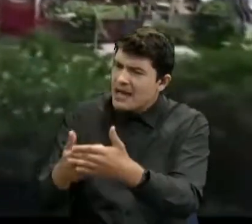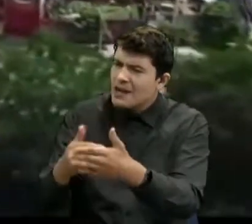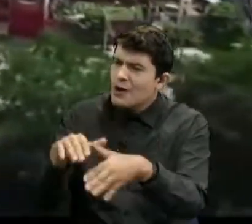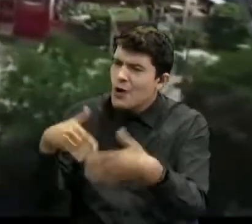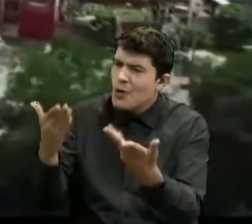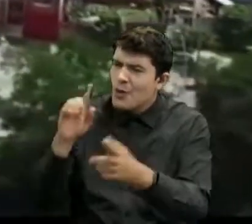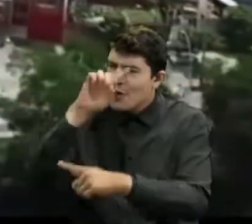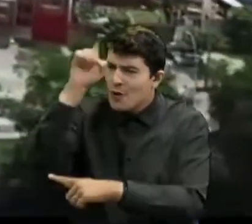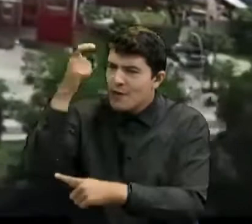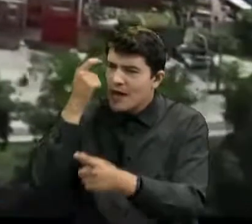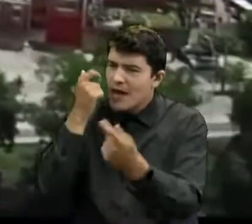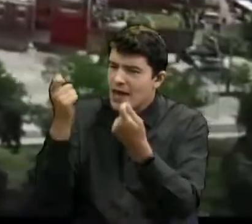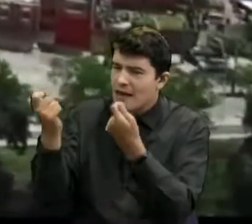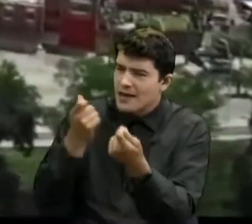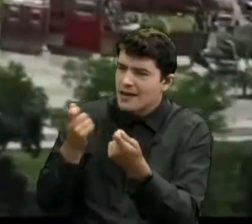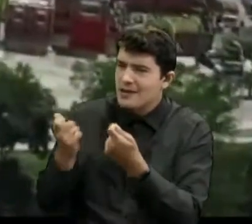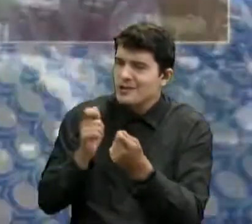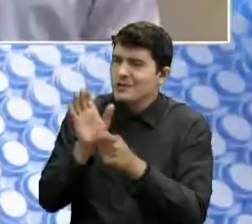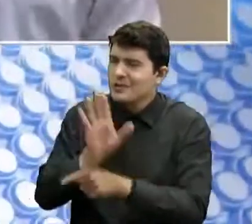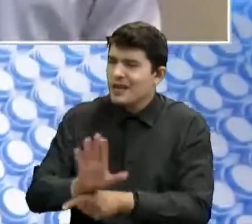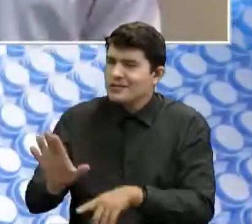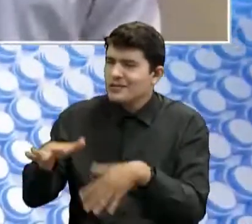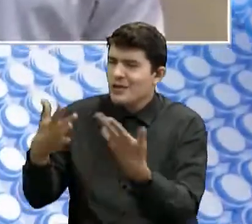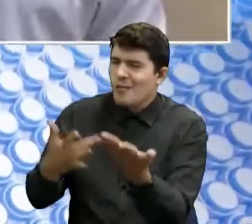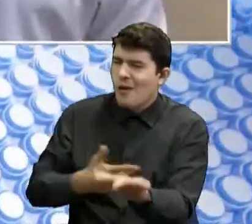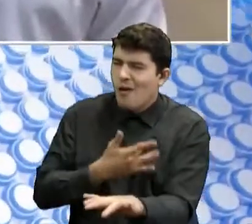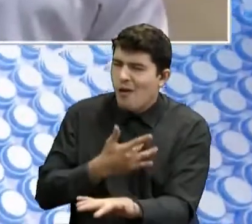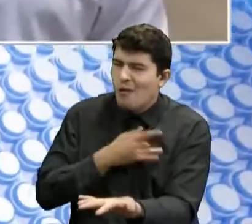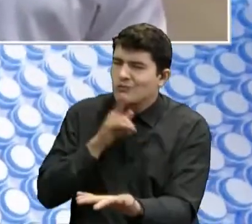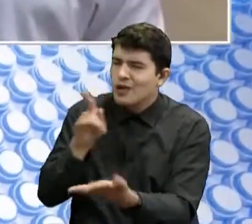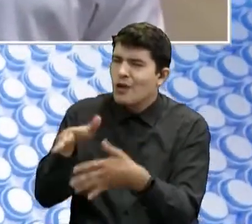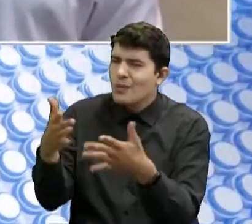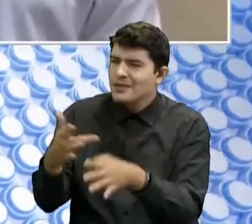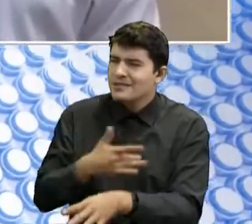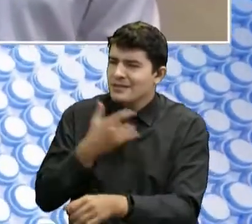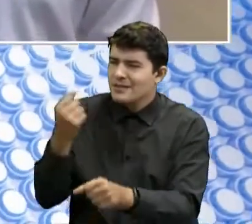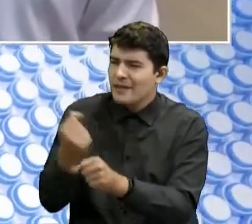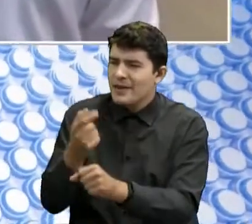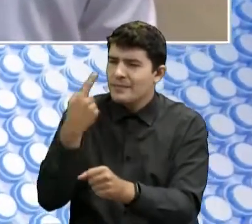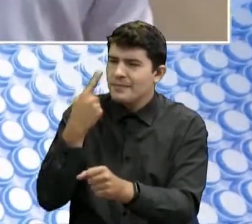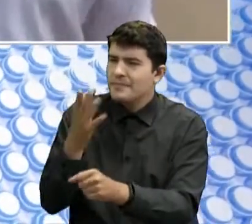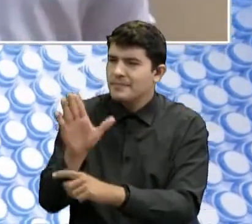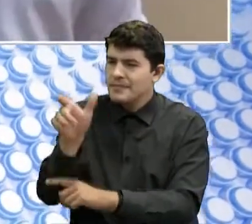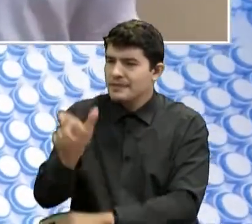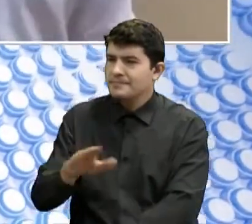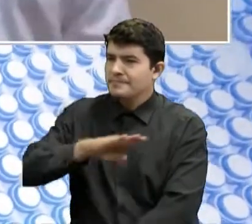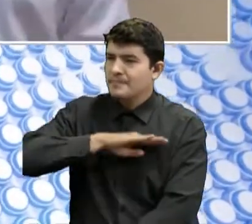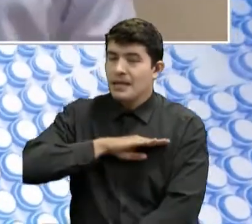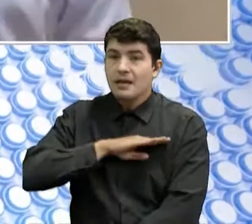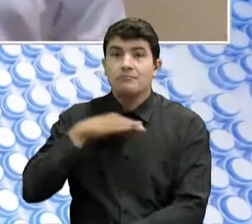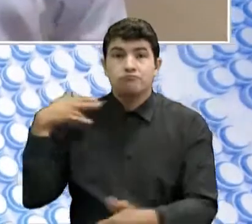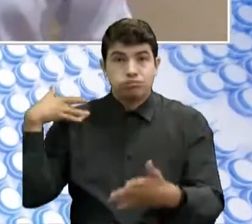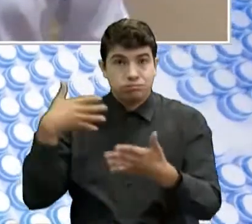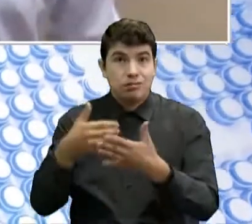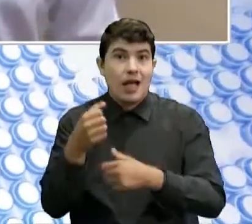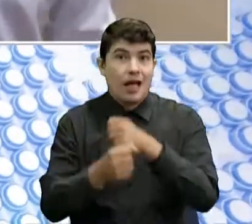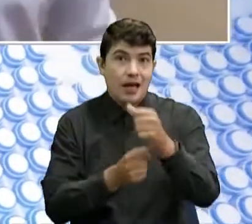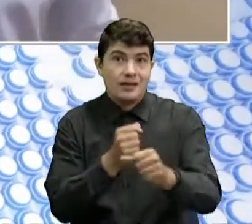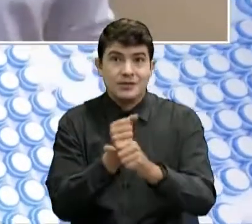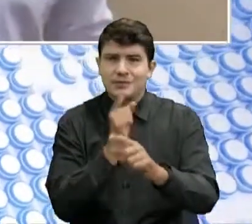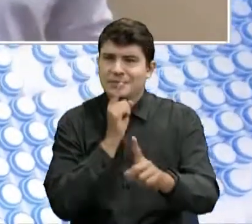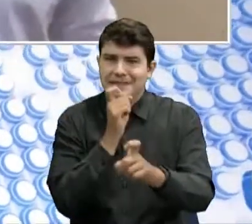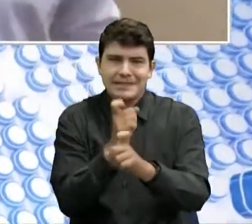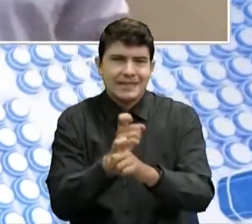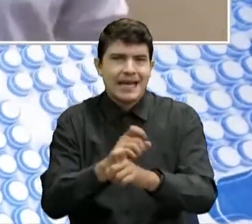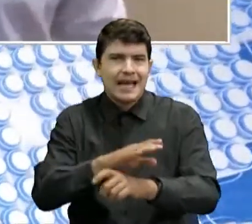también muchas las expectativas por parte de los ciudadanos. ¿Cómo le ha ido? Pues ha sido un año difícil, usted sabe, la pandemia nos cambió